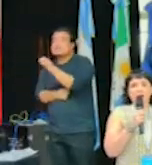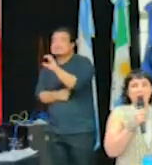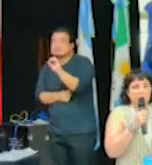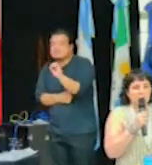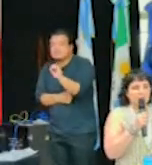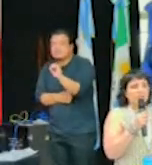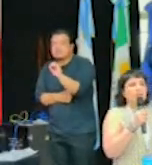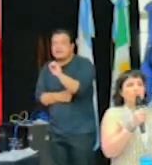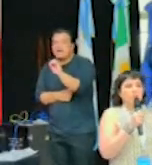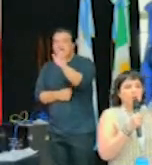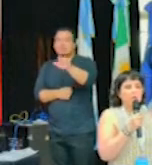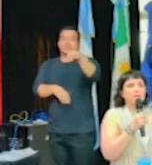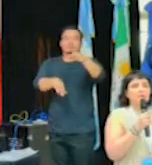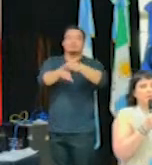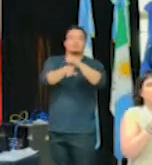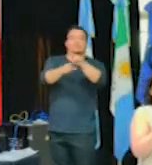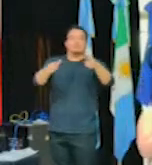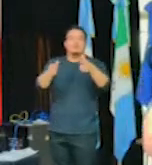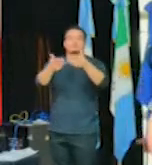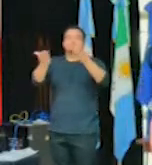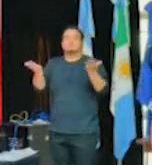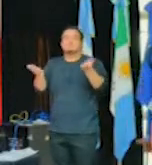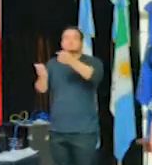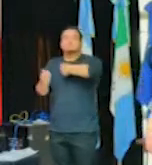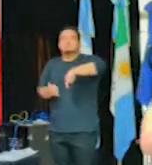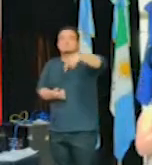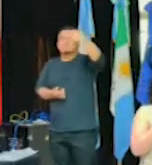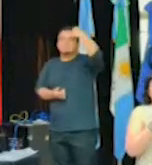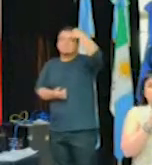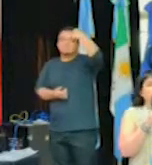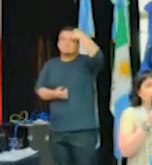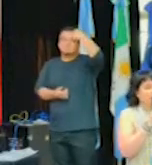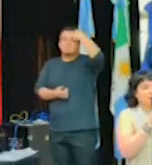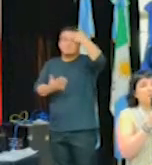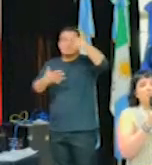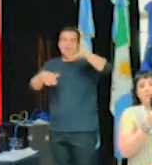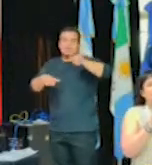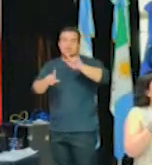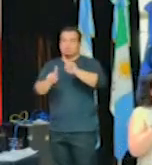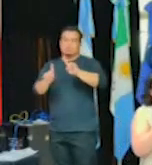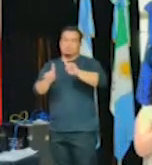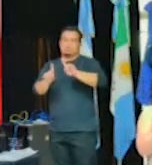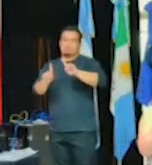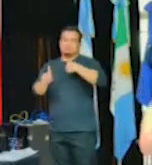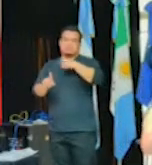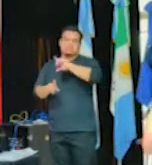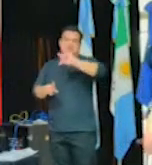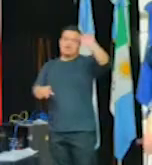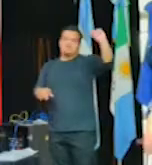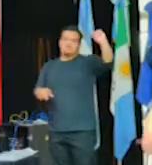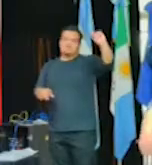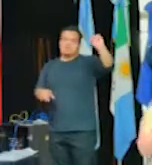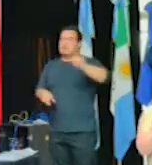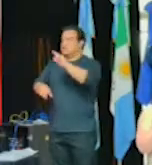A mí me gustaría que nos pongamos en esa situación de decir, bueno, no, voy a salir y voy a decir que solamente voy a atender